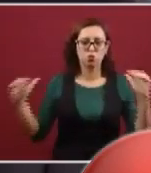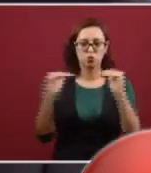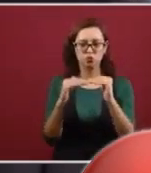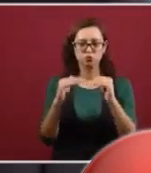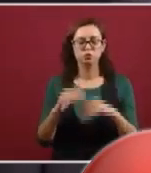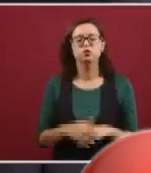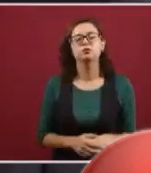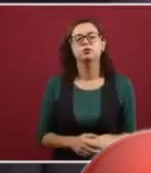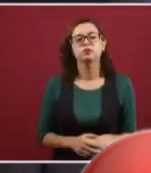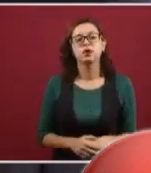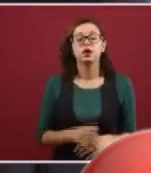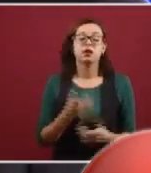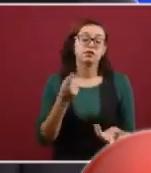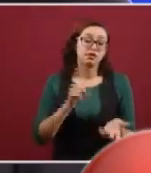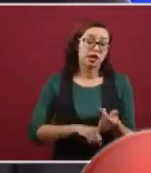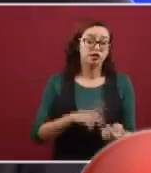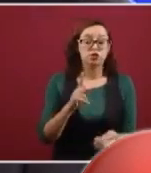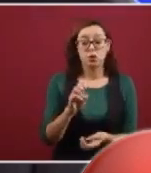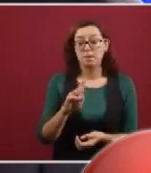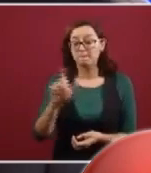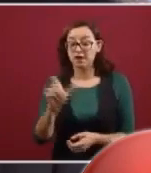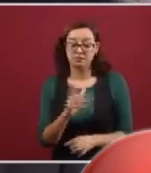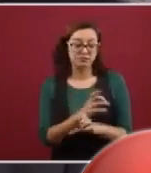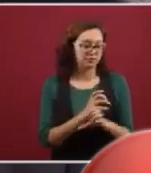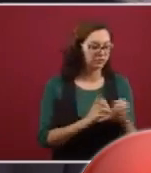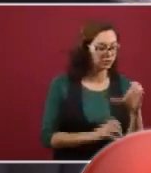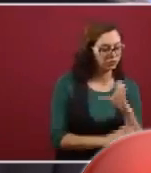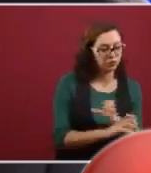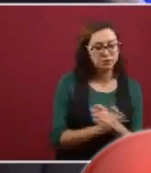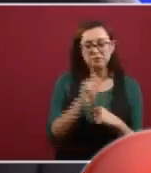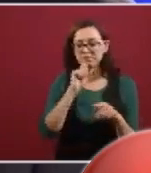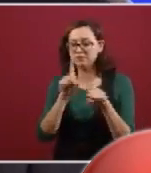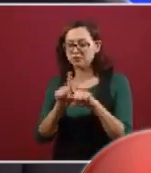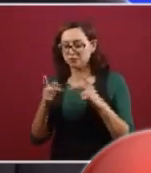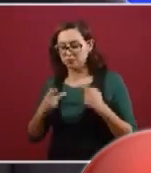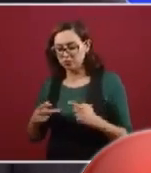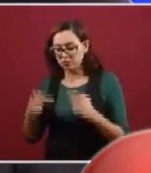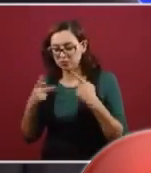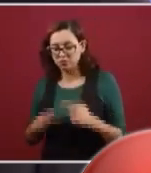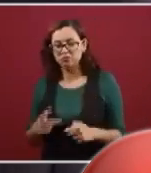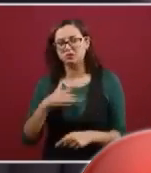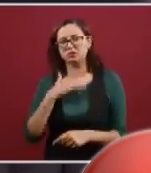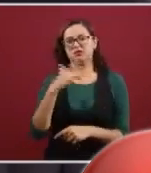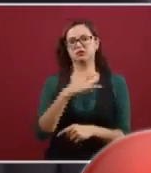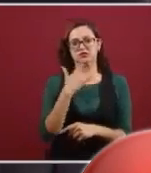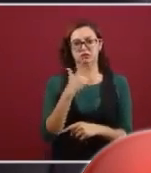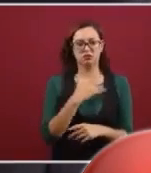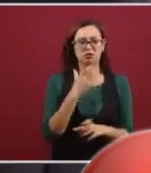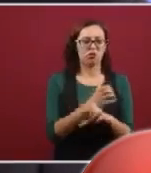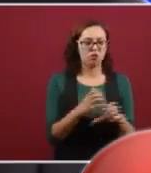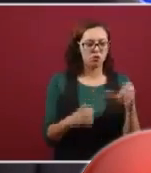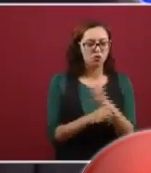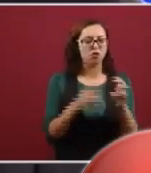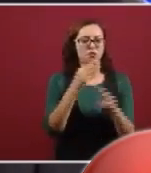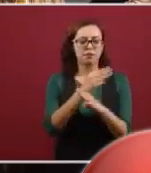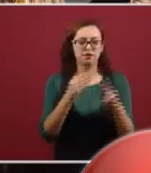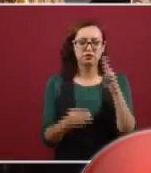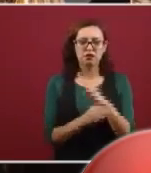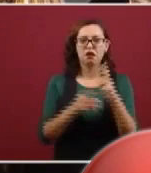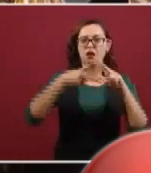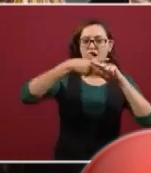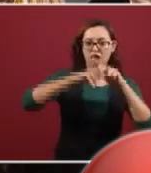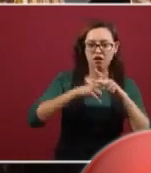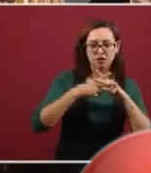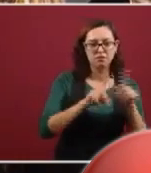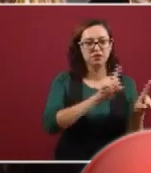de Pemex, se tiene previsto adquirir y renovar equipos y herramientas para una buena parte de